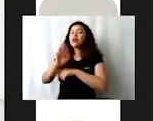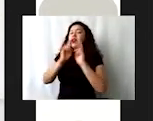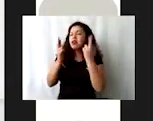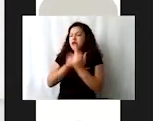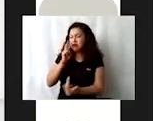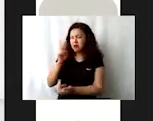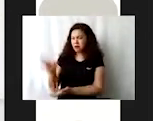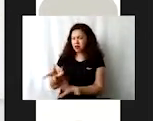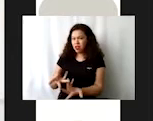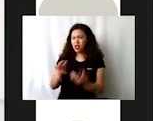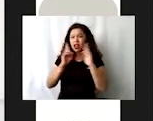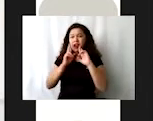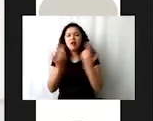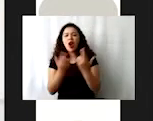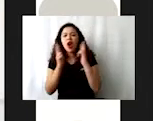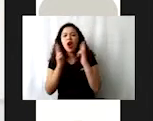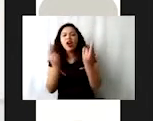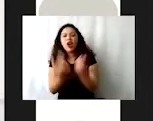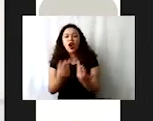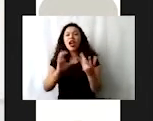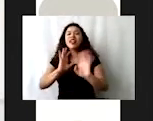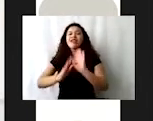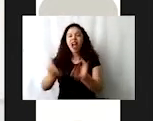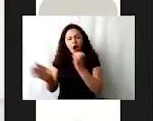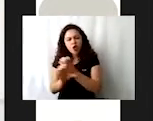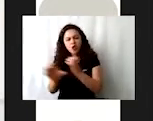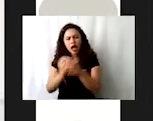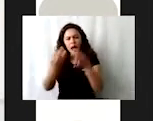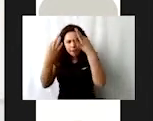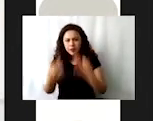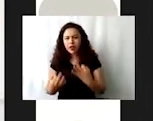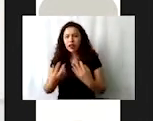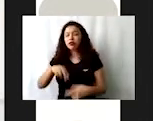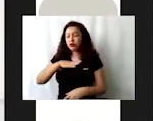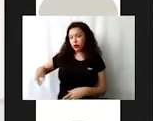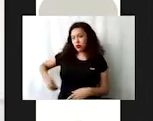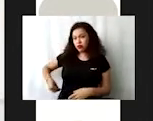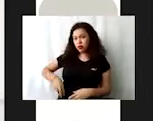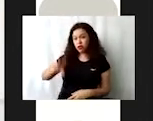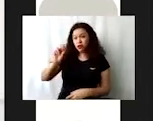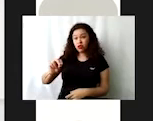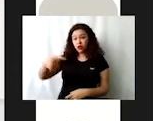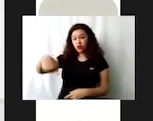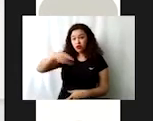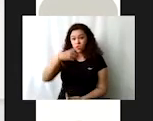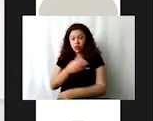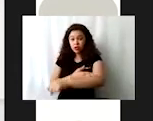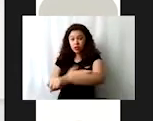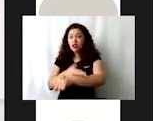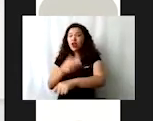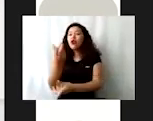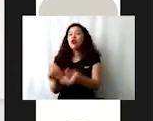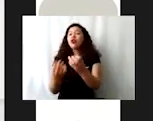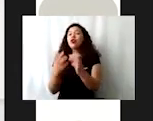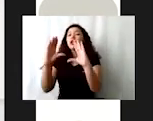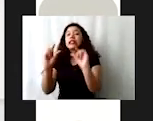reunión? Reuniones, queremos hechos. No nos culpen a nosotros. Debieron haberlo solucionado cuando era solo un incendio